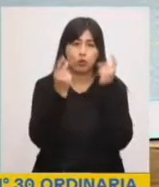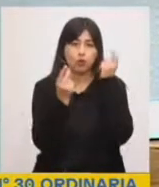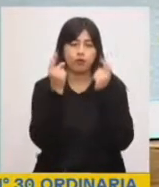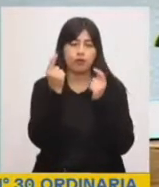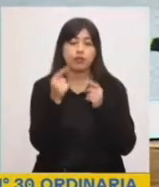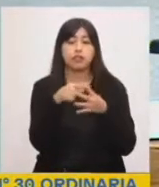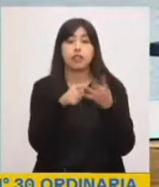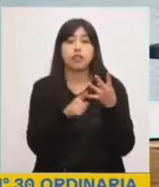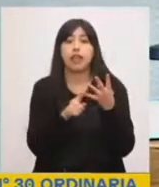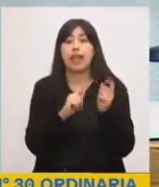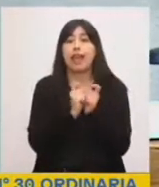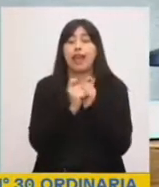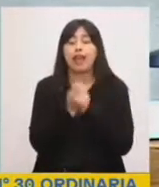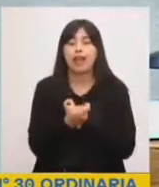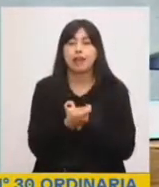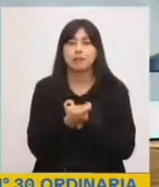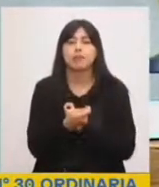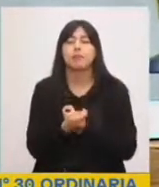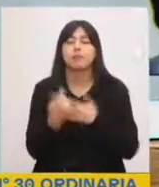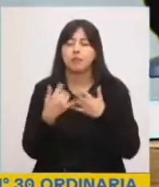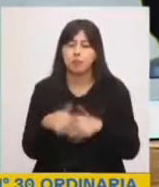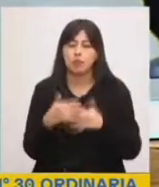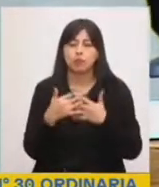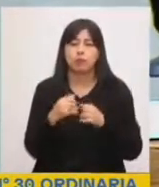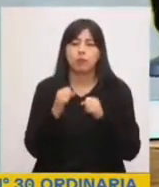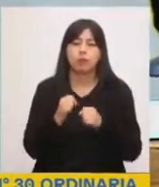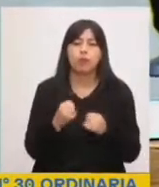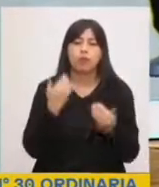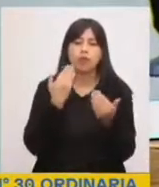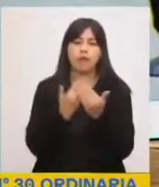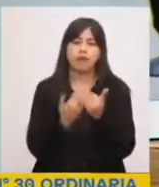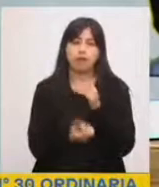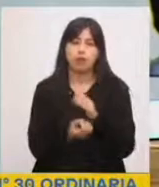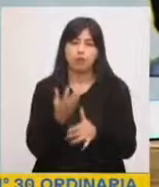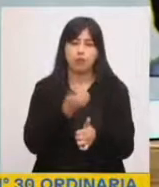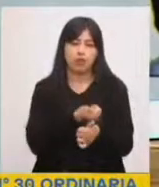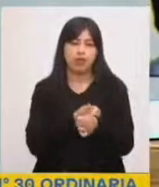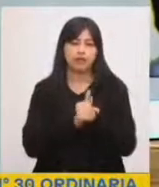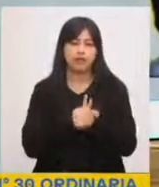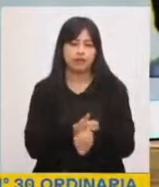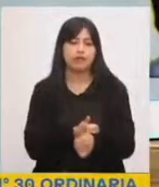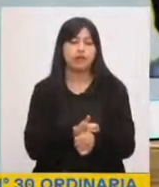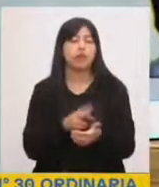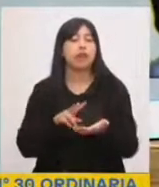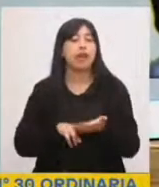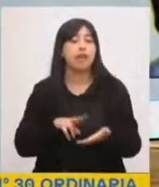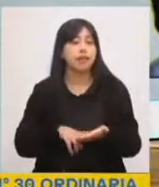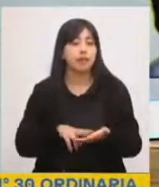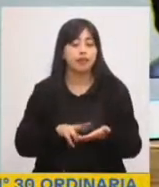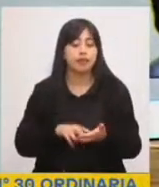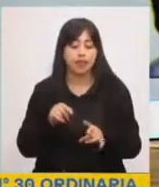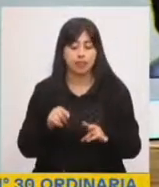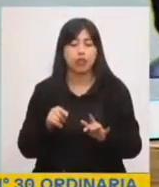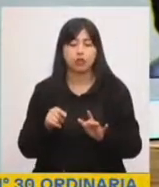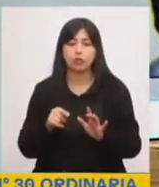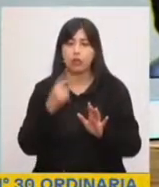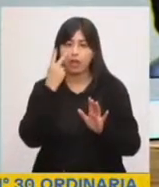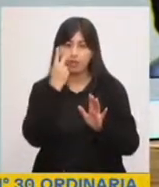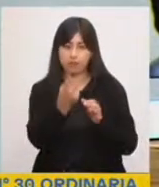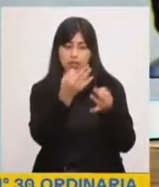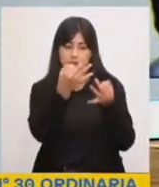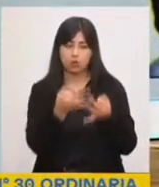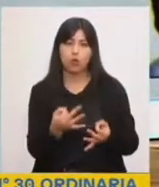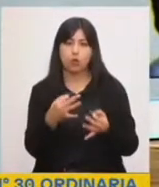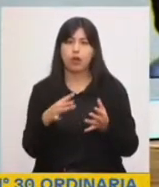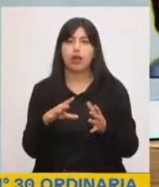Esta reorganización ha sido fundamental para enfrentar los nuevos desafíos. Esto sin duda ha tenido impacto en los números. La